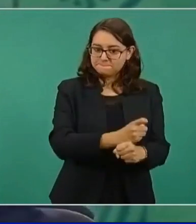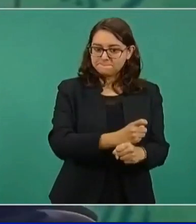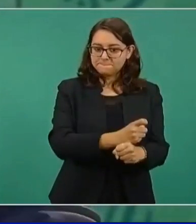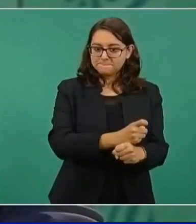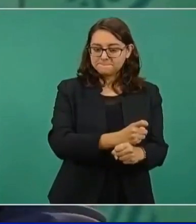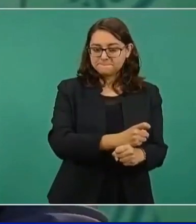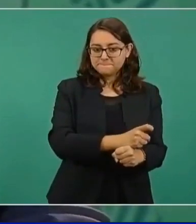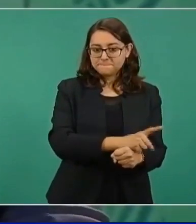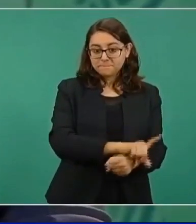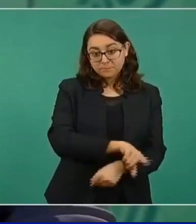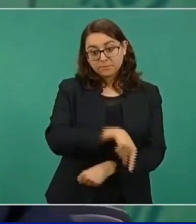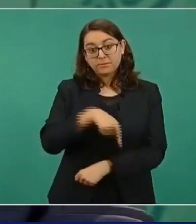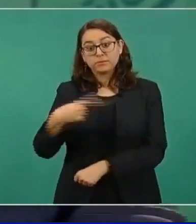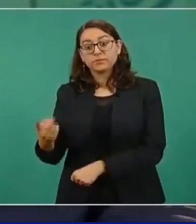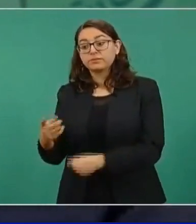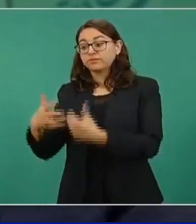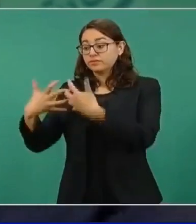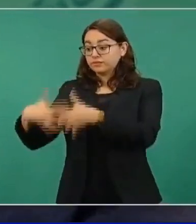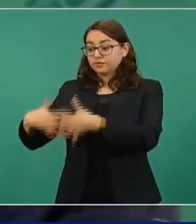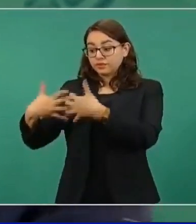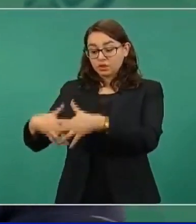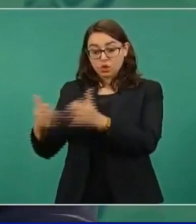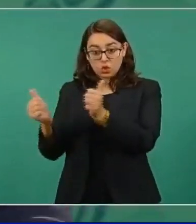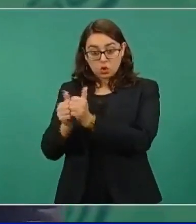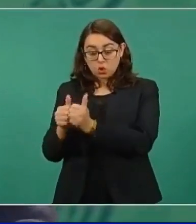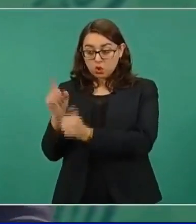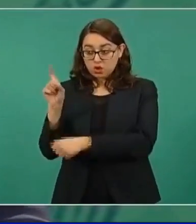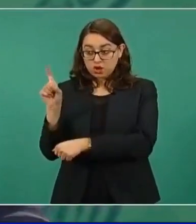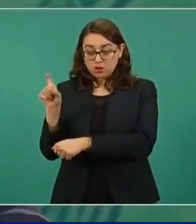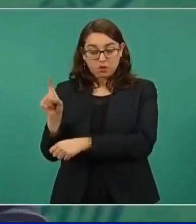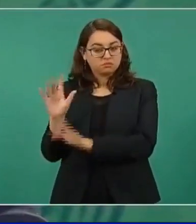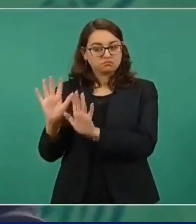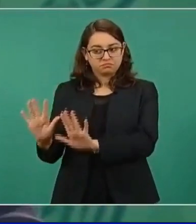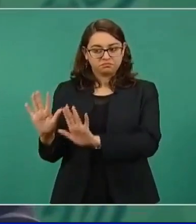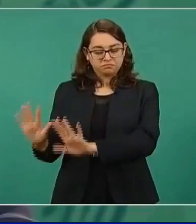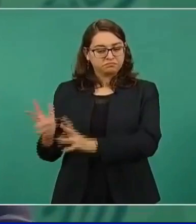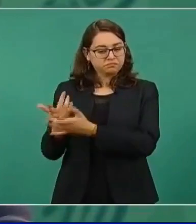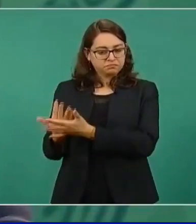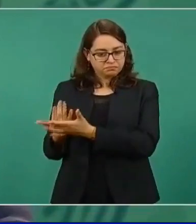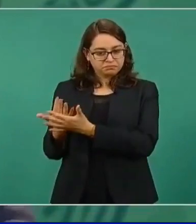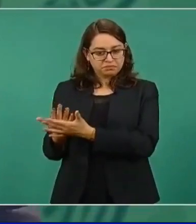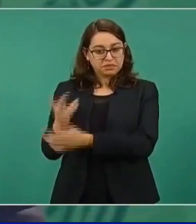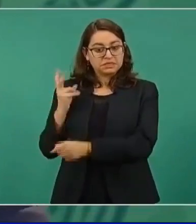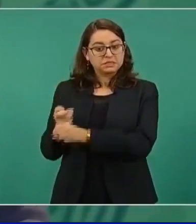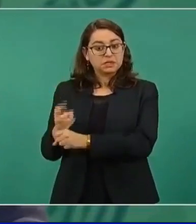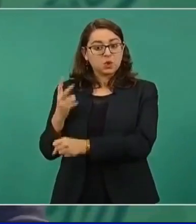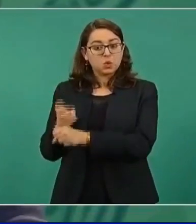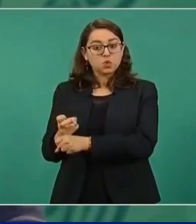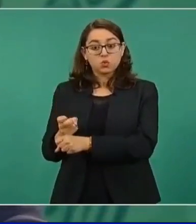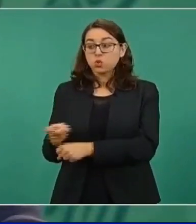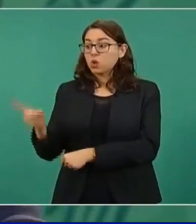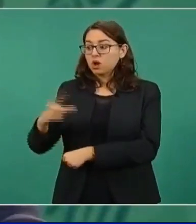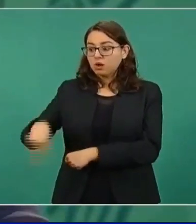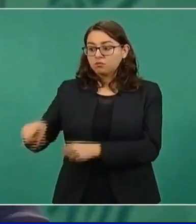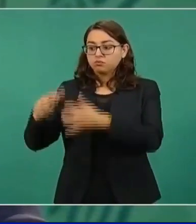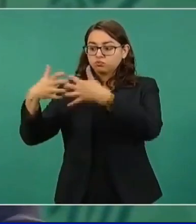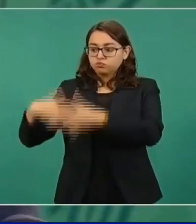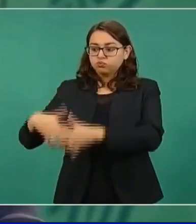no se le despacha a las hidroeléctricas, o sea, no se les permite que